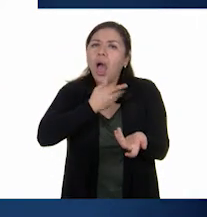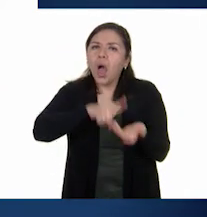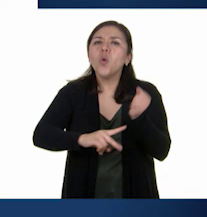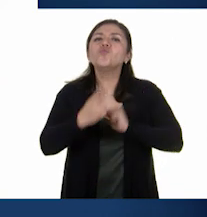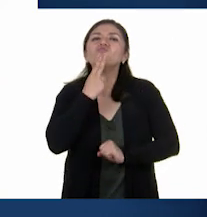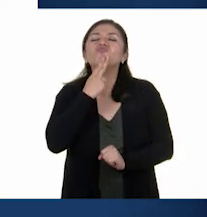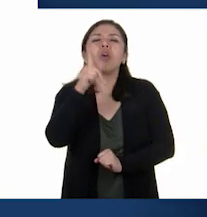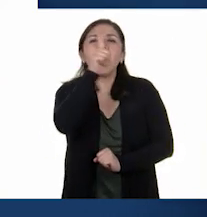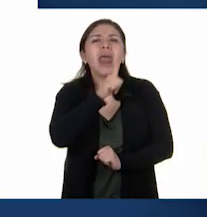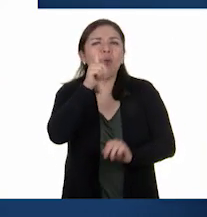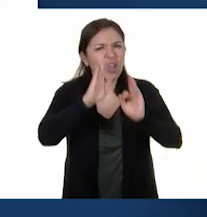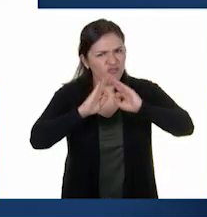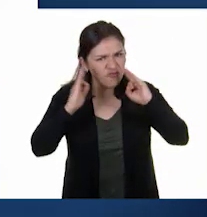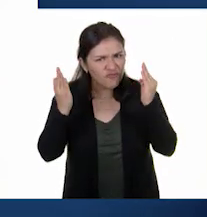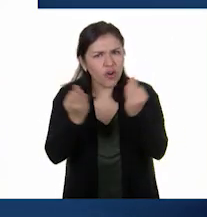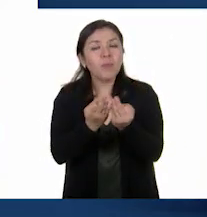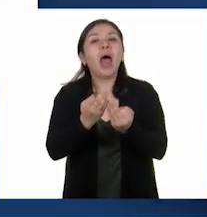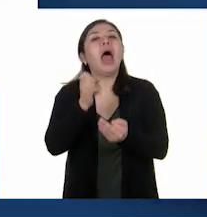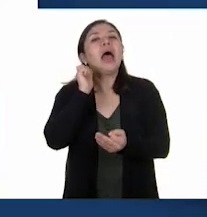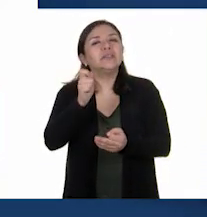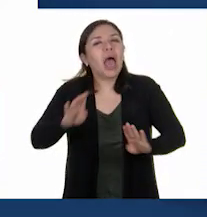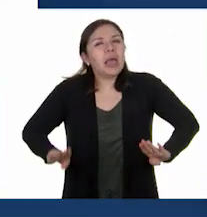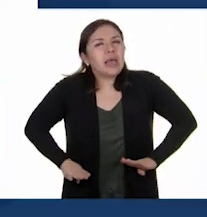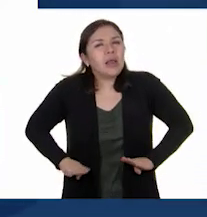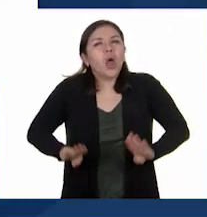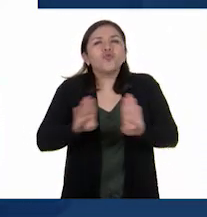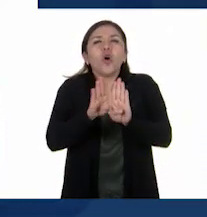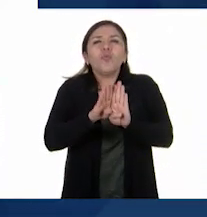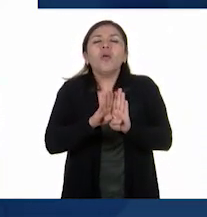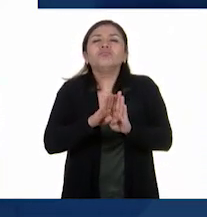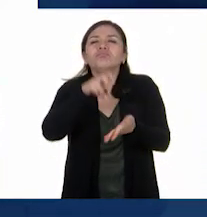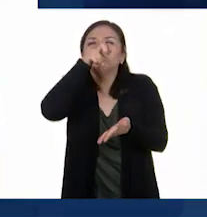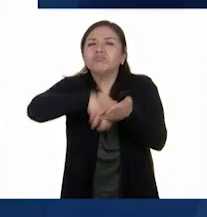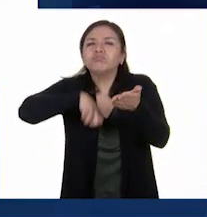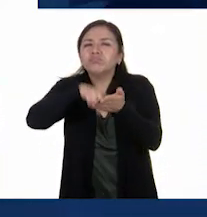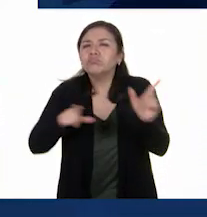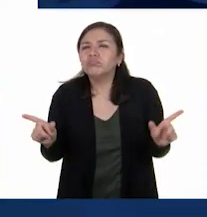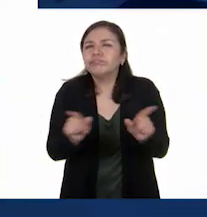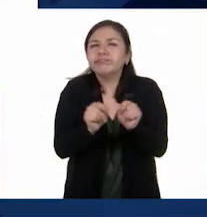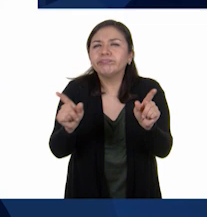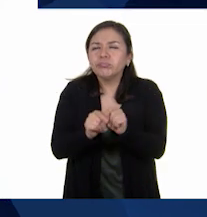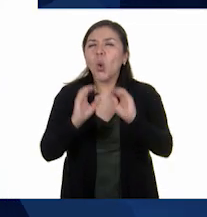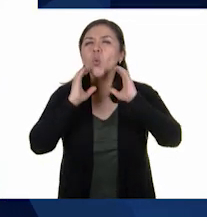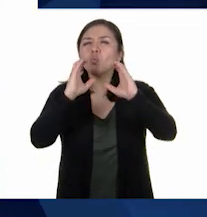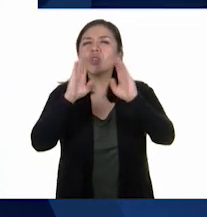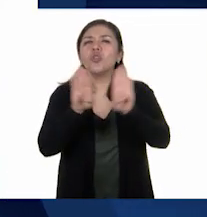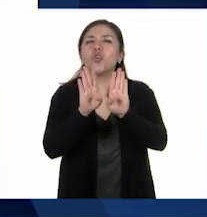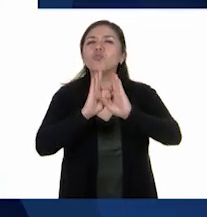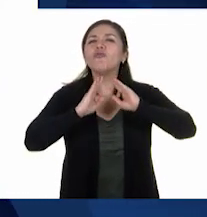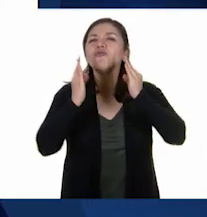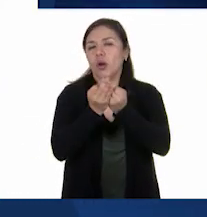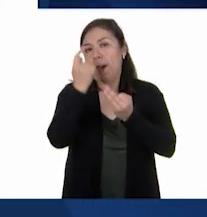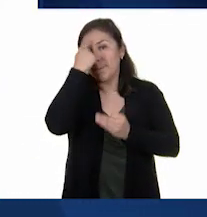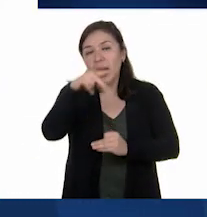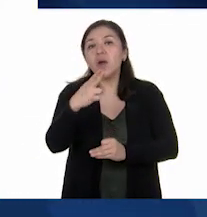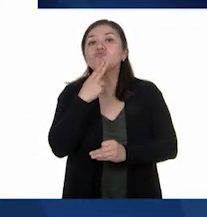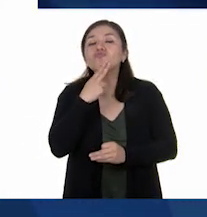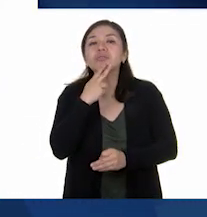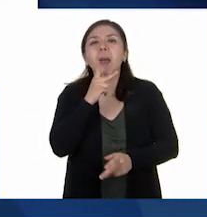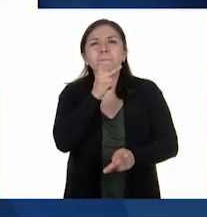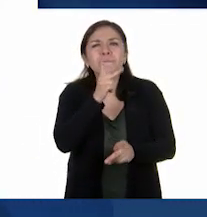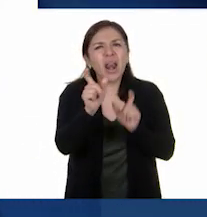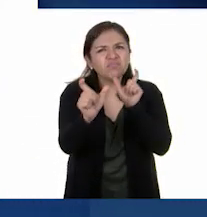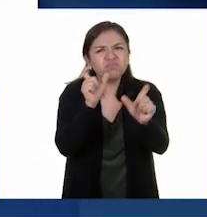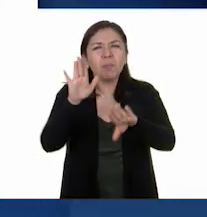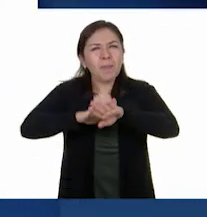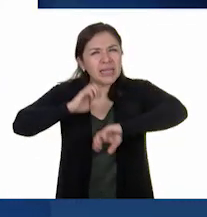el lenguaje formal, que se distingue por la corrección sintáctica y por cuidar mucho la forma, por emplear un vocabulario